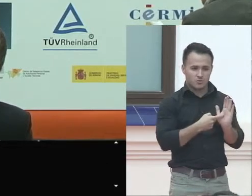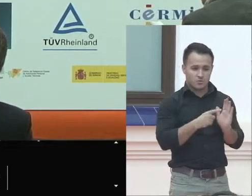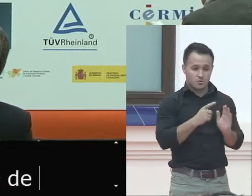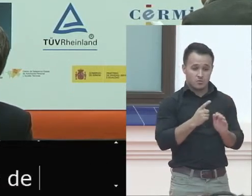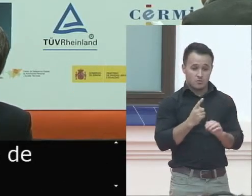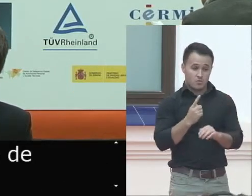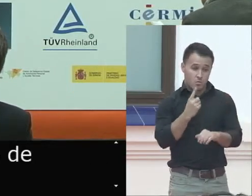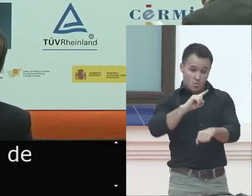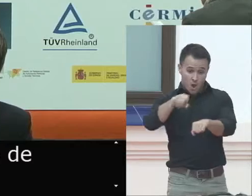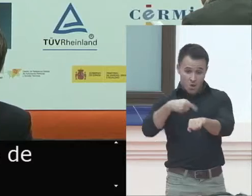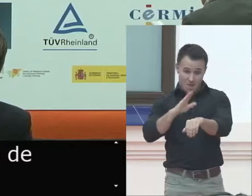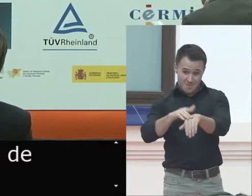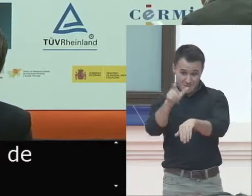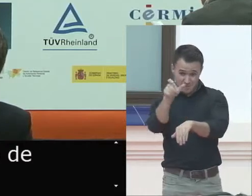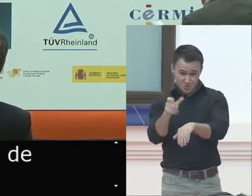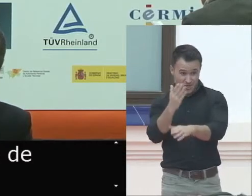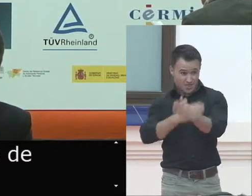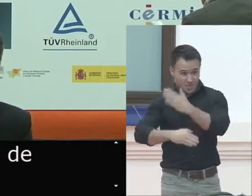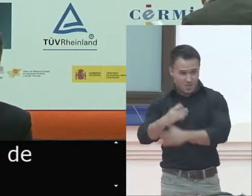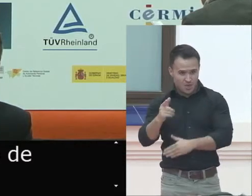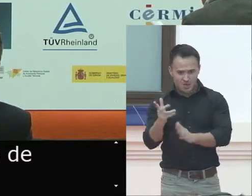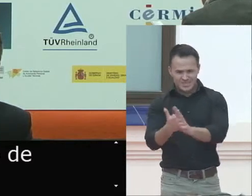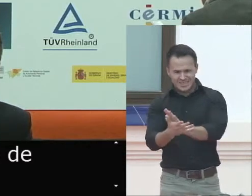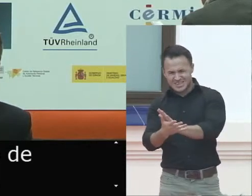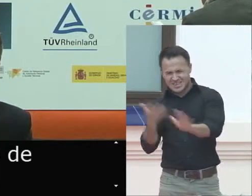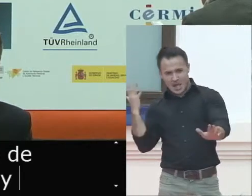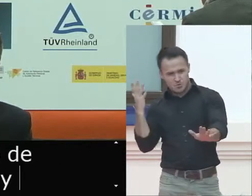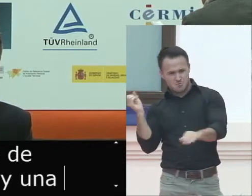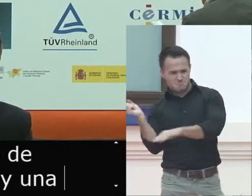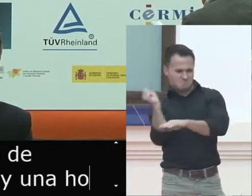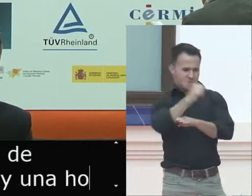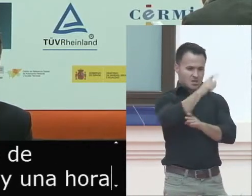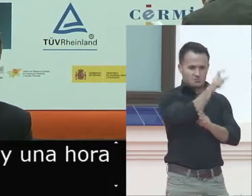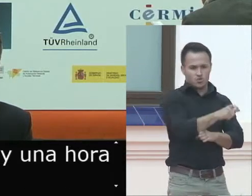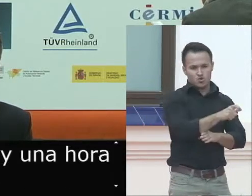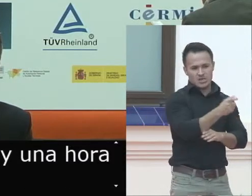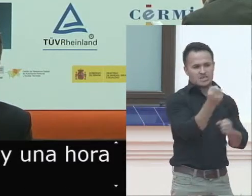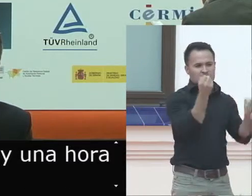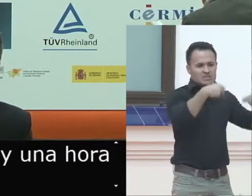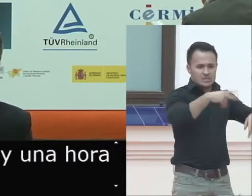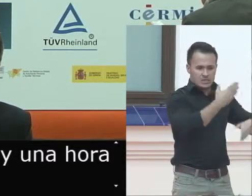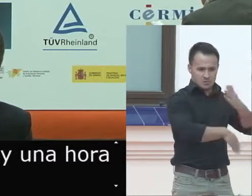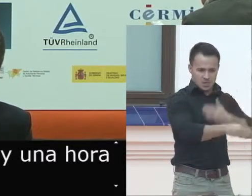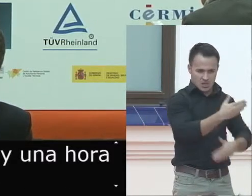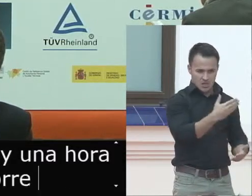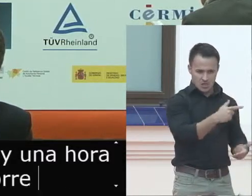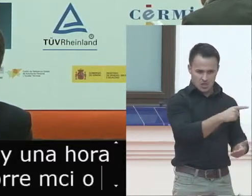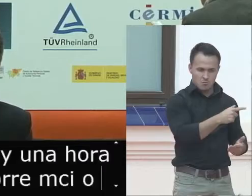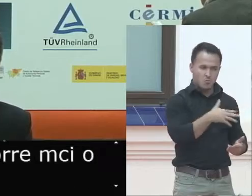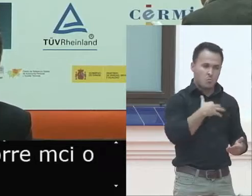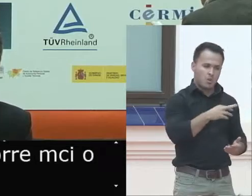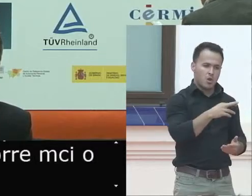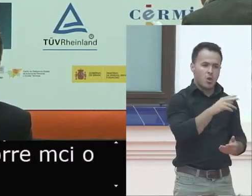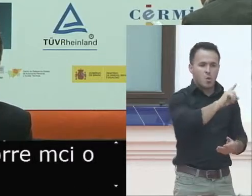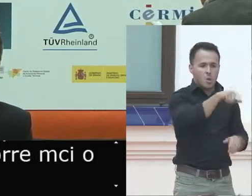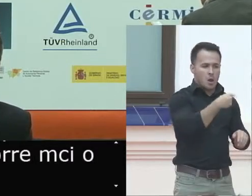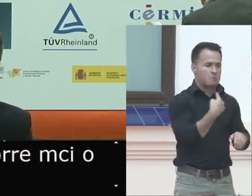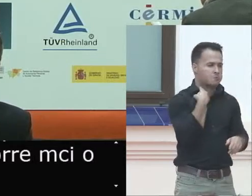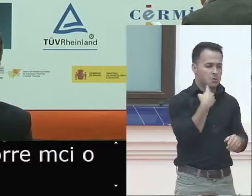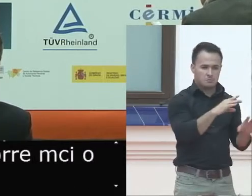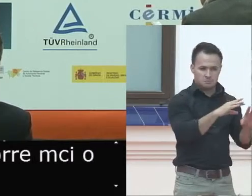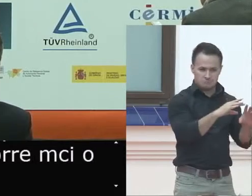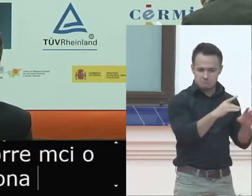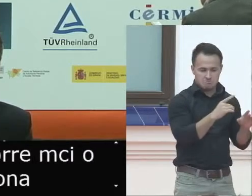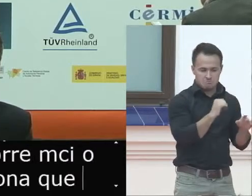hora para una persona con discapacidad corre muchísimo más deprisa que para cualquier persona que la puede recuperar la hora siguiente.